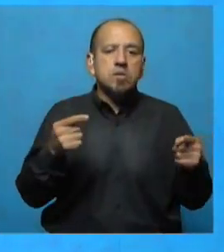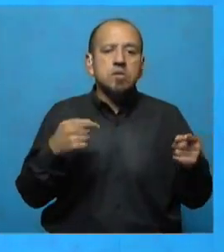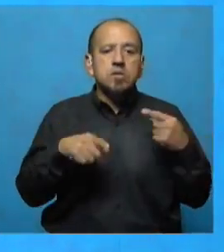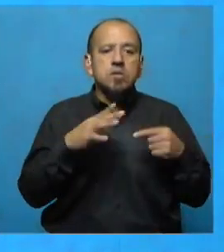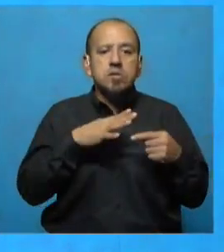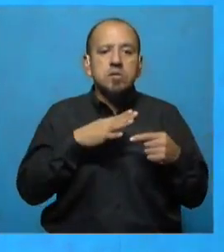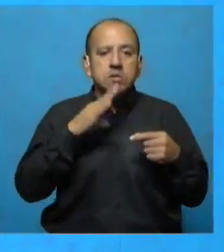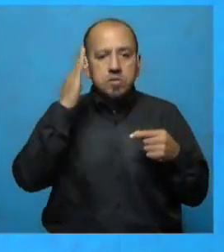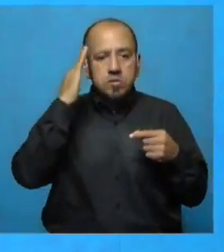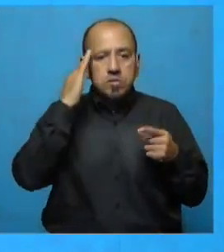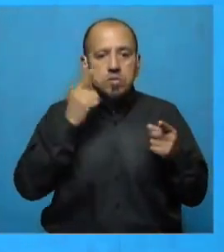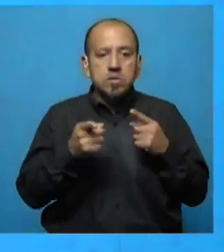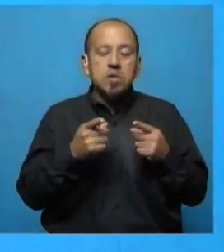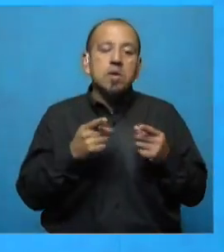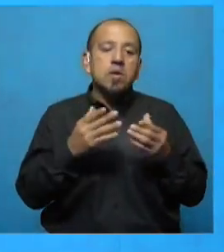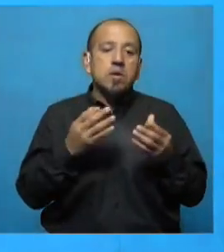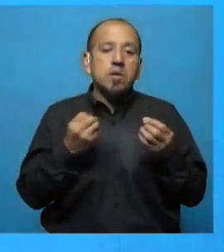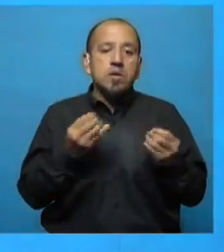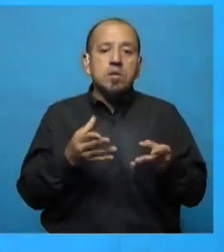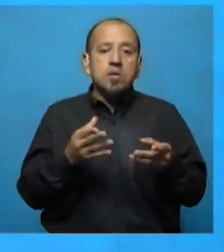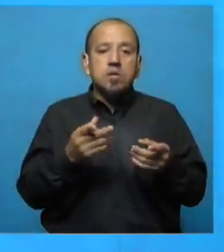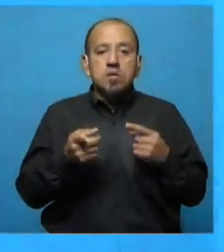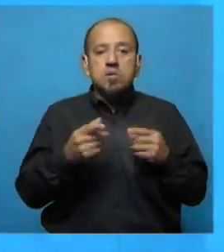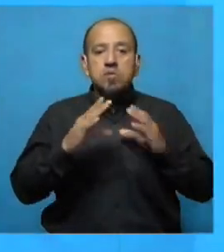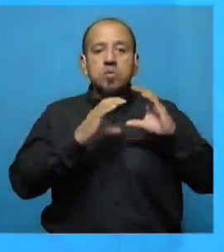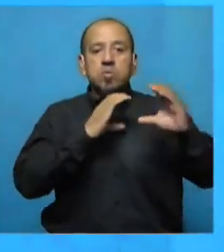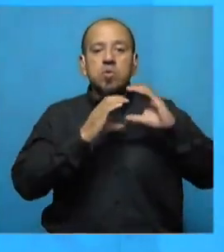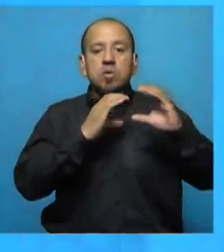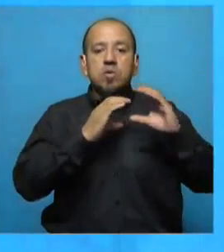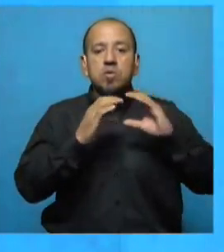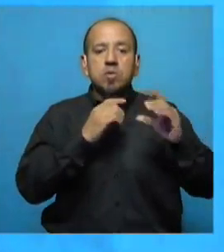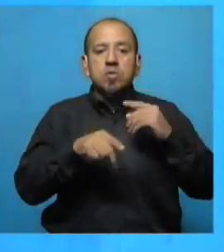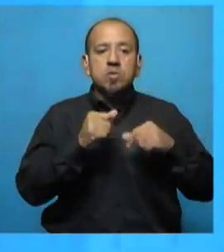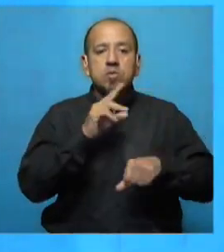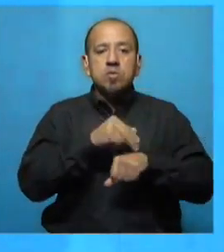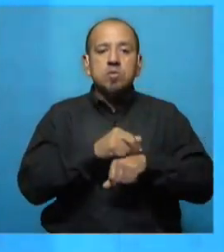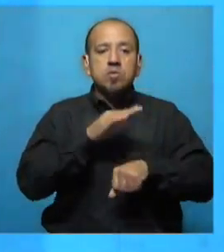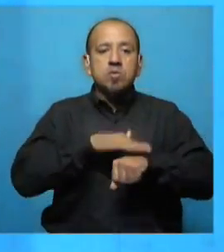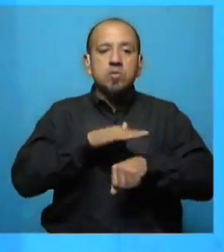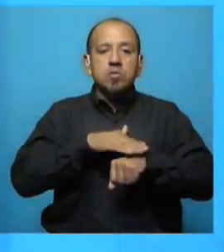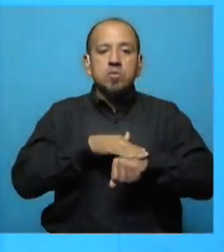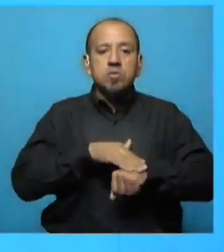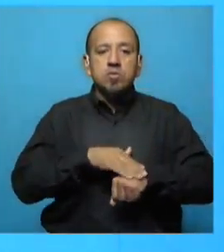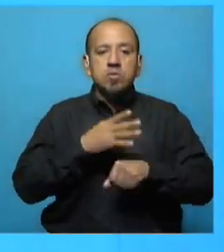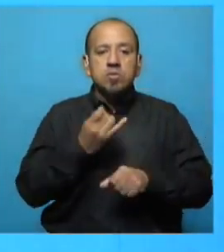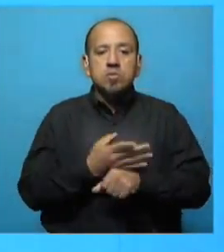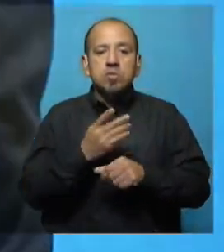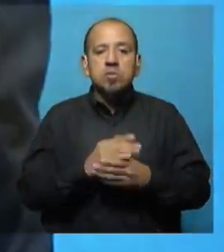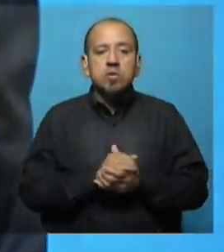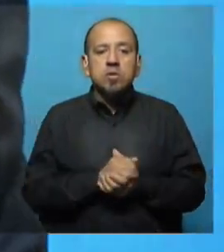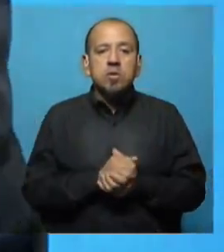tienen que saber desde dónde viene eso Este creo que los comunicadores tenemos que hacer más uso de la responsabilidad que tenemos de la profesión